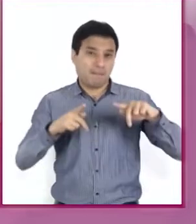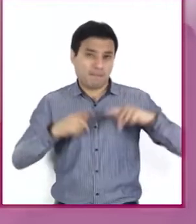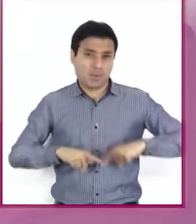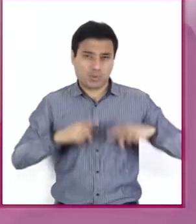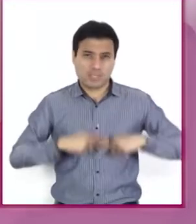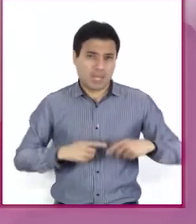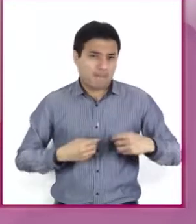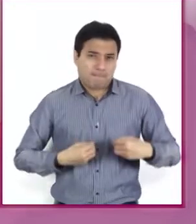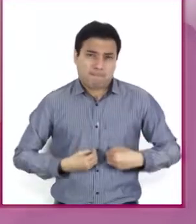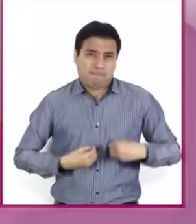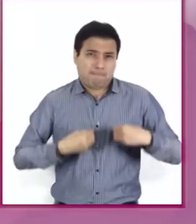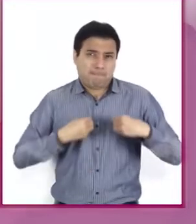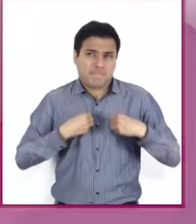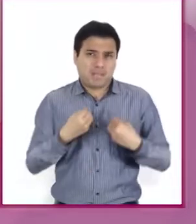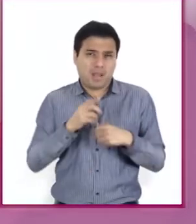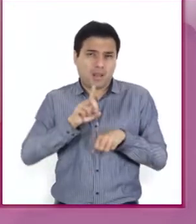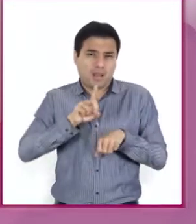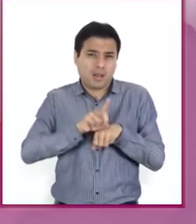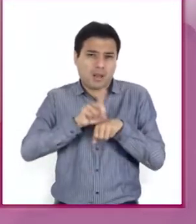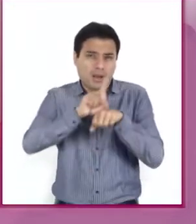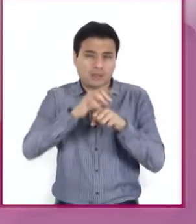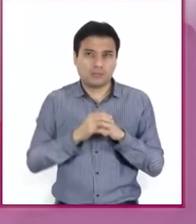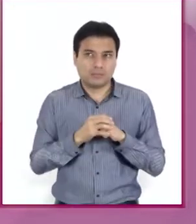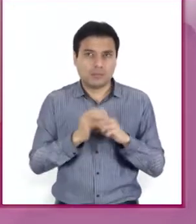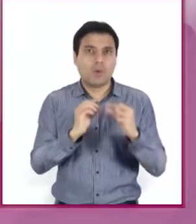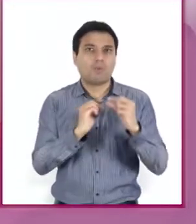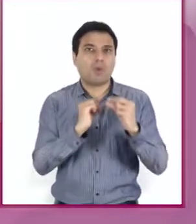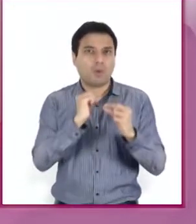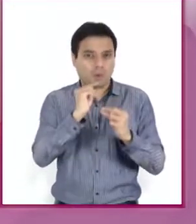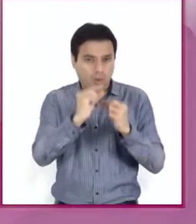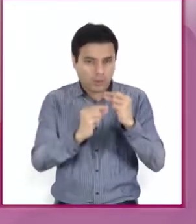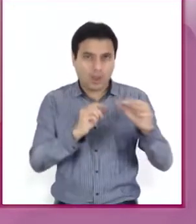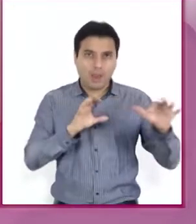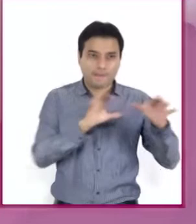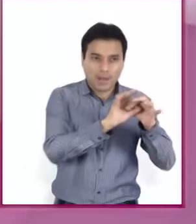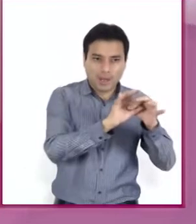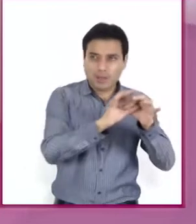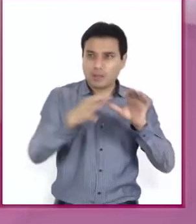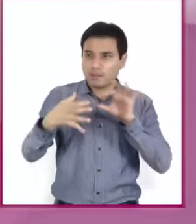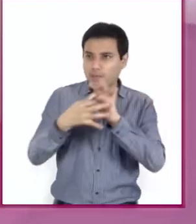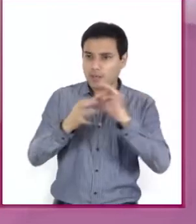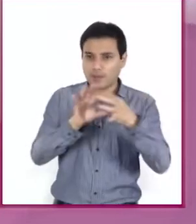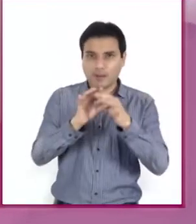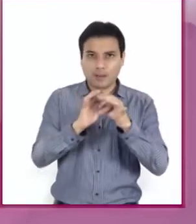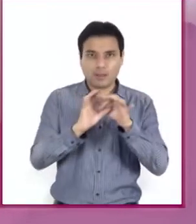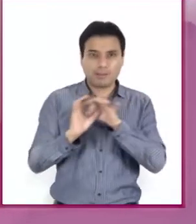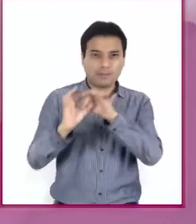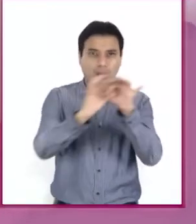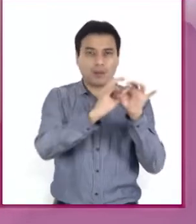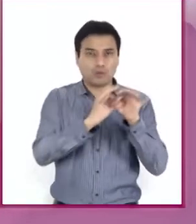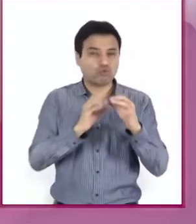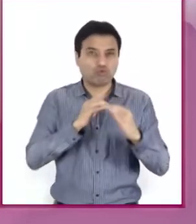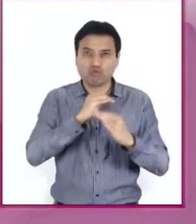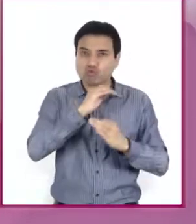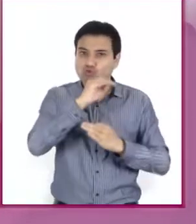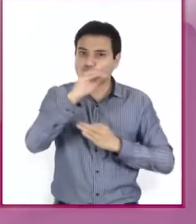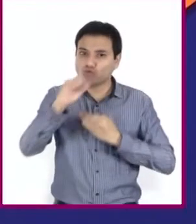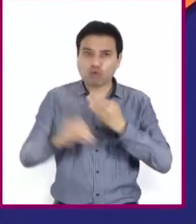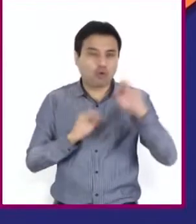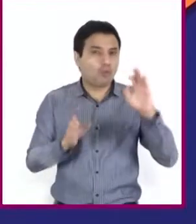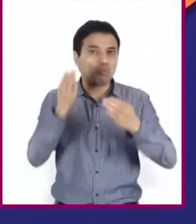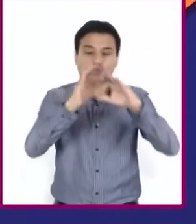de unos lugares se han ido relacionando e interconectando con los de otros y, en general, con el mundo